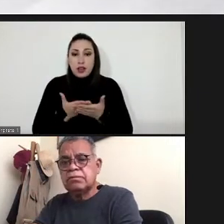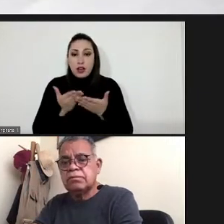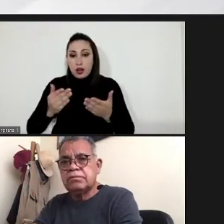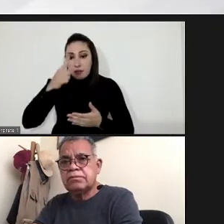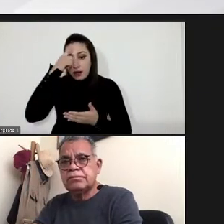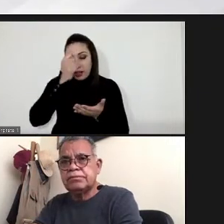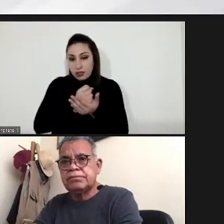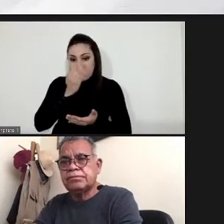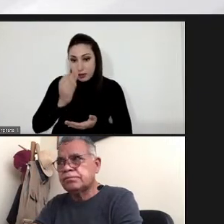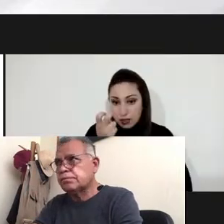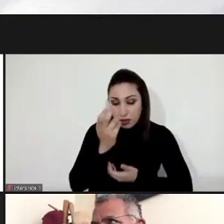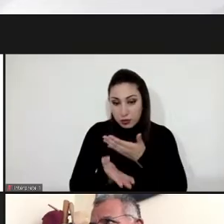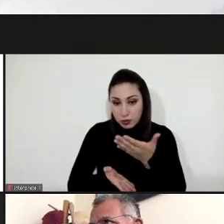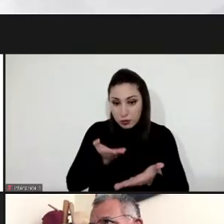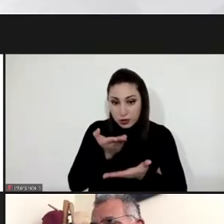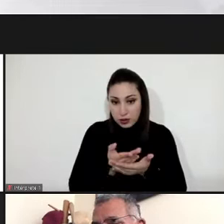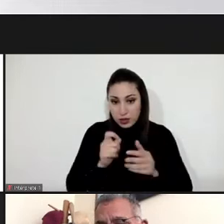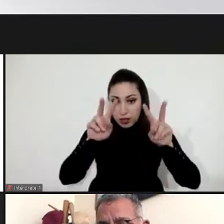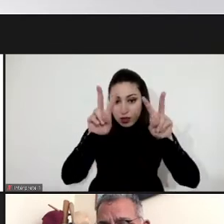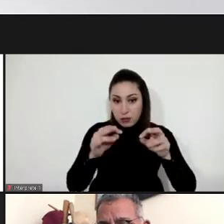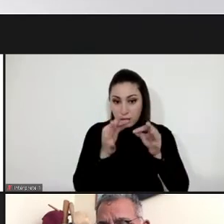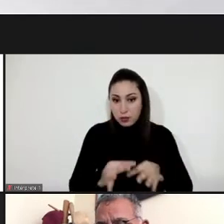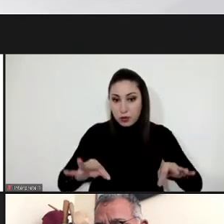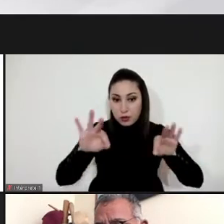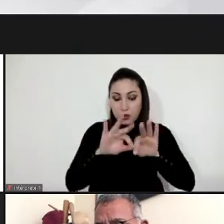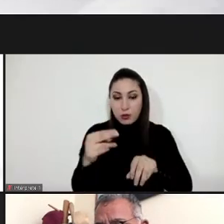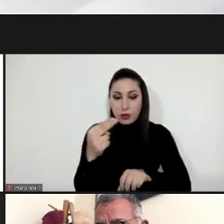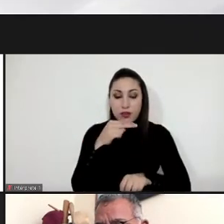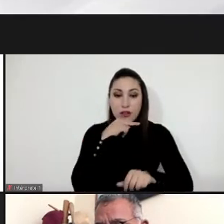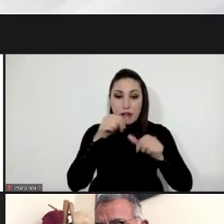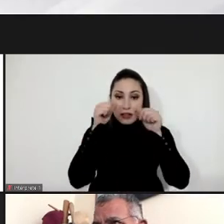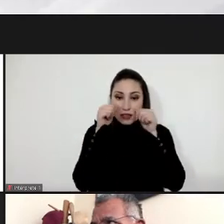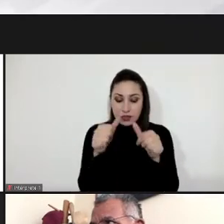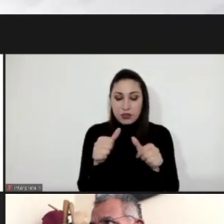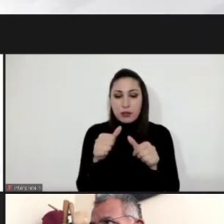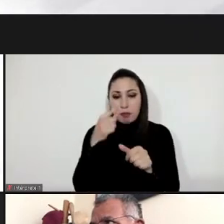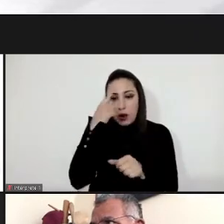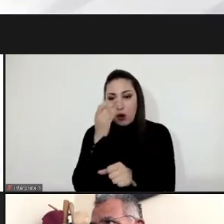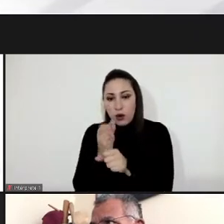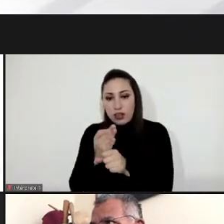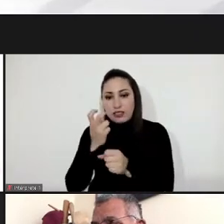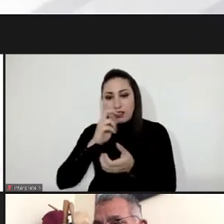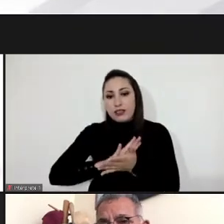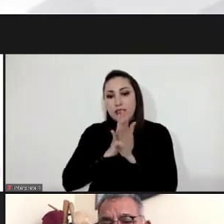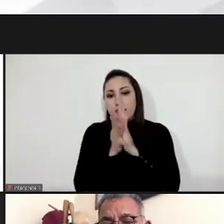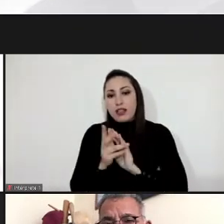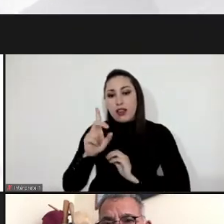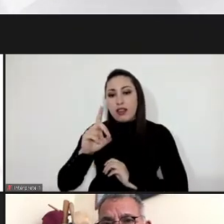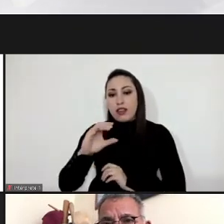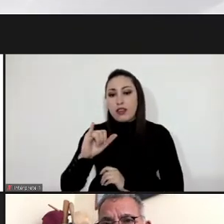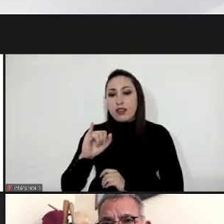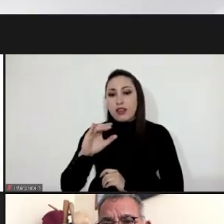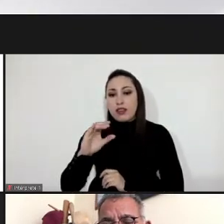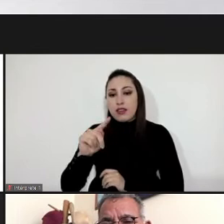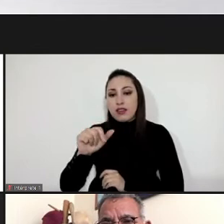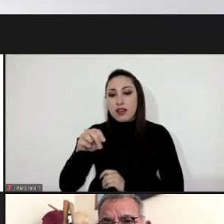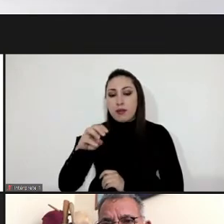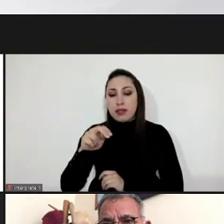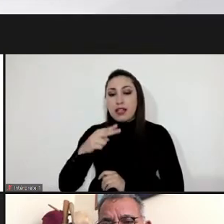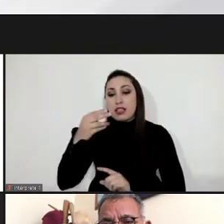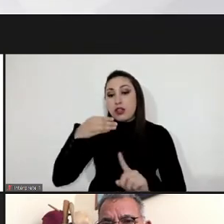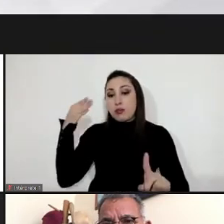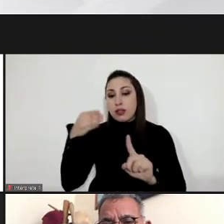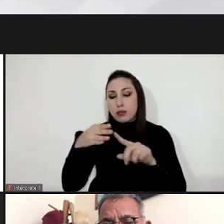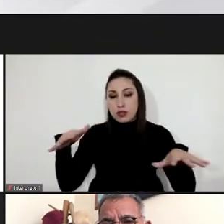el punto de acuerdo, materia del presente proyecto de dictamen, se ha determinado modificar la propuesta en cita y